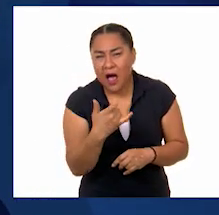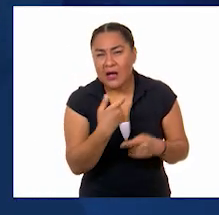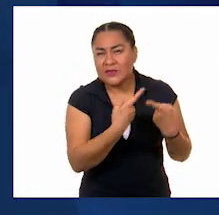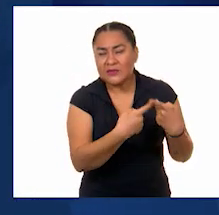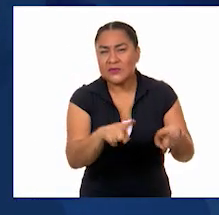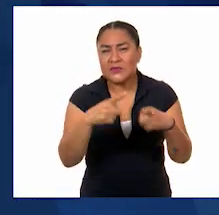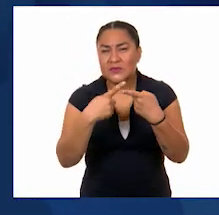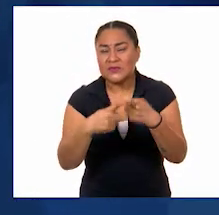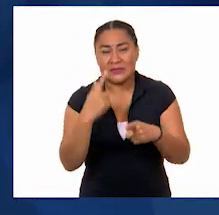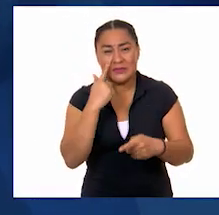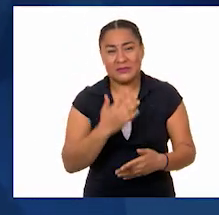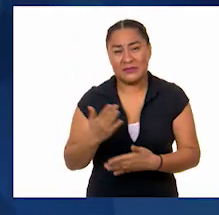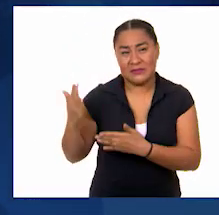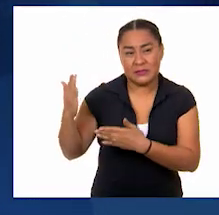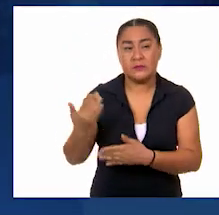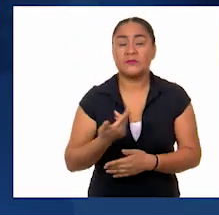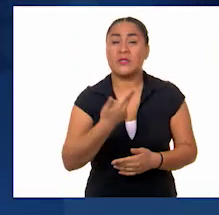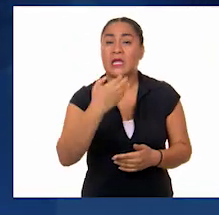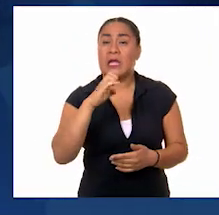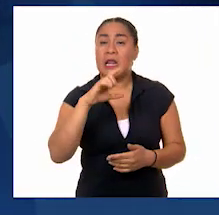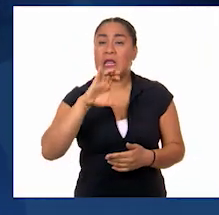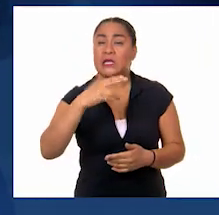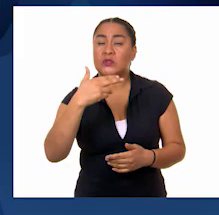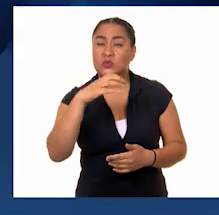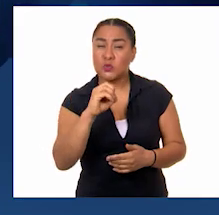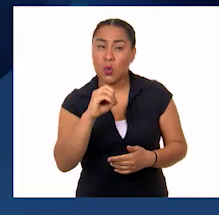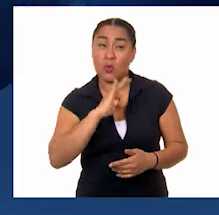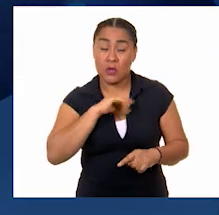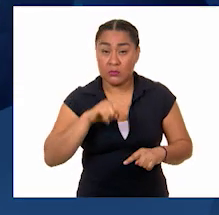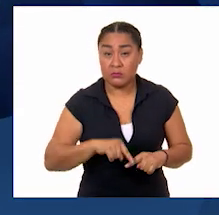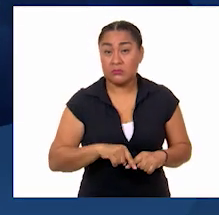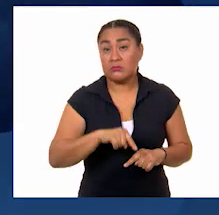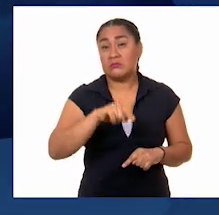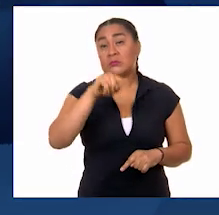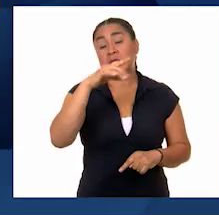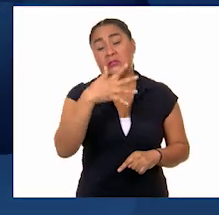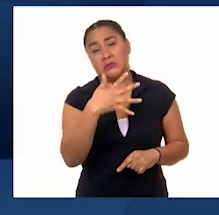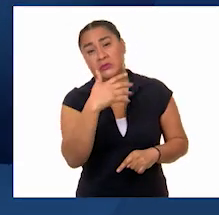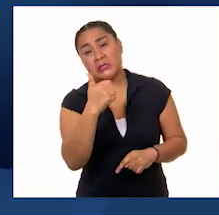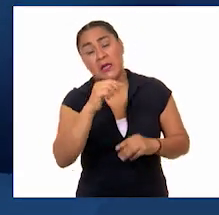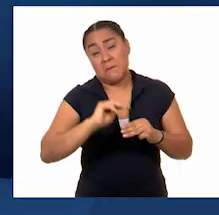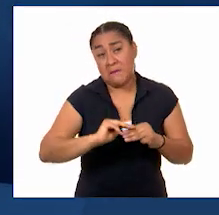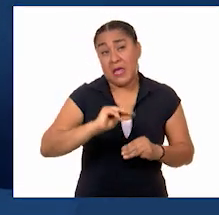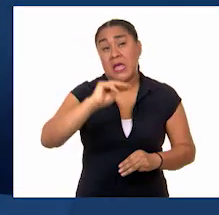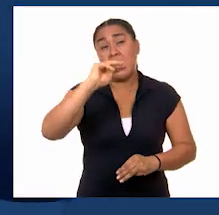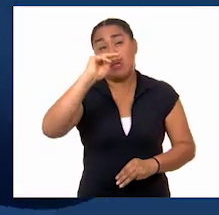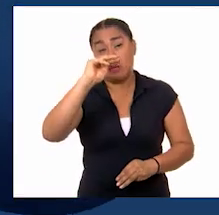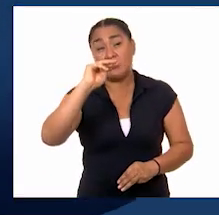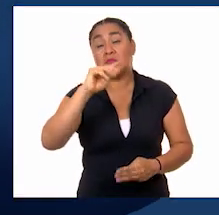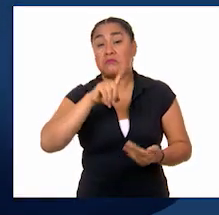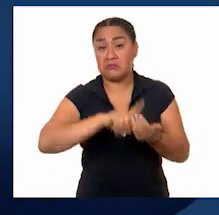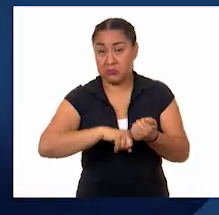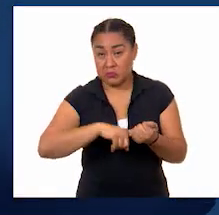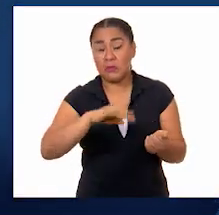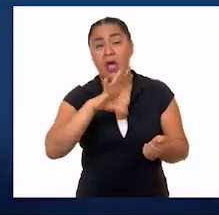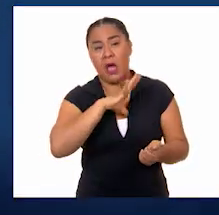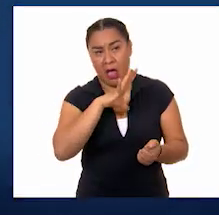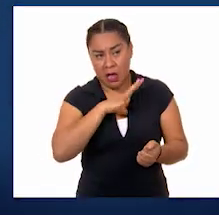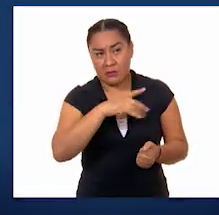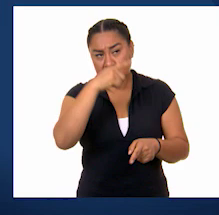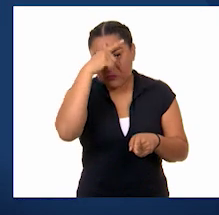Mira, acá tenemos un helecho que mide unos 5 o 6 metros de altura y que todavía podemos